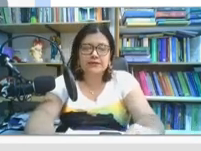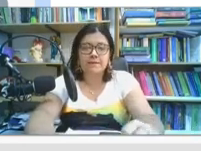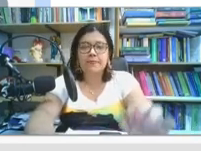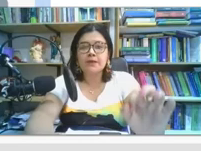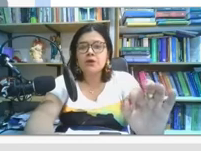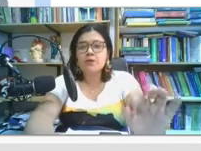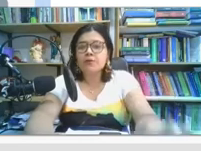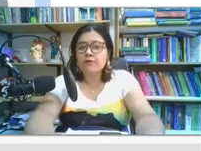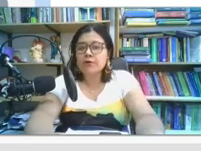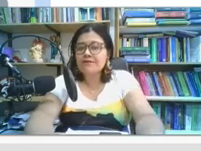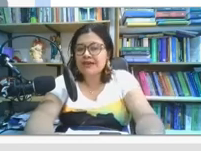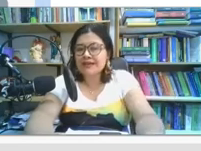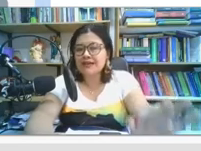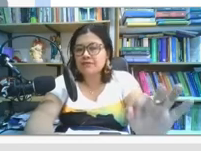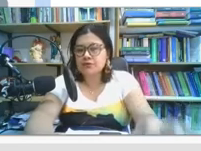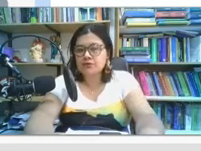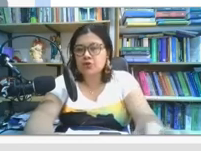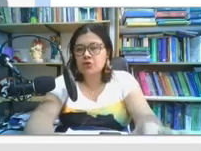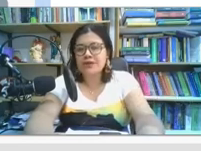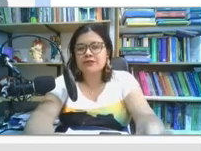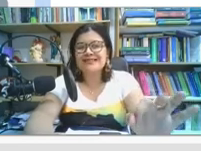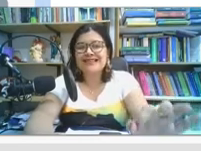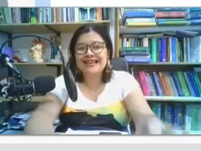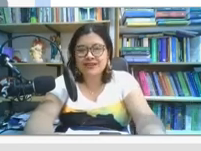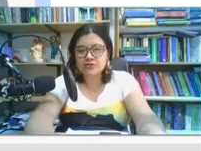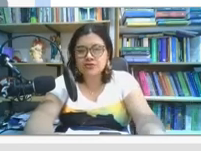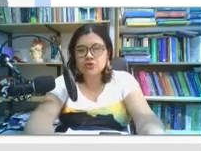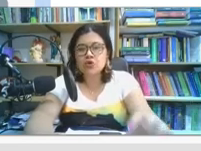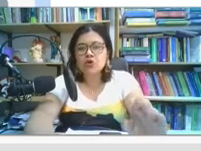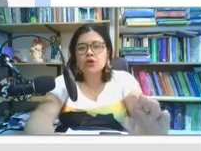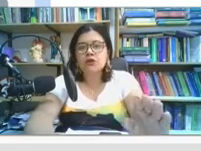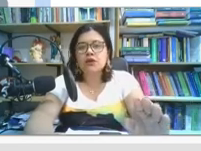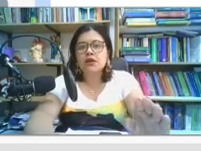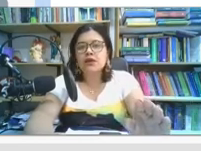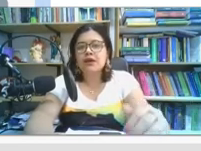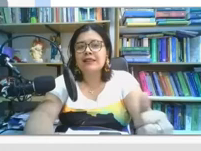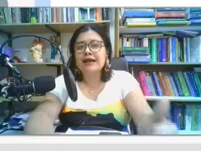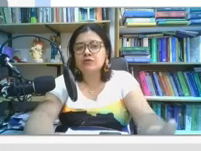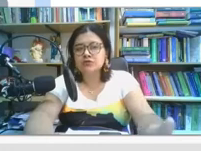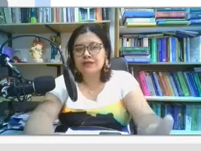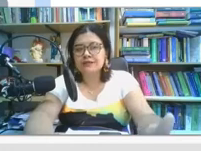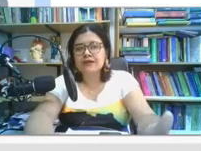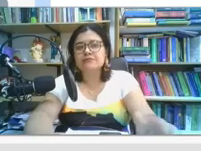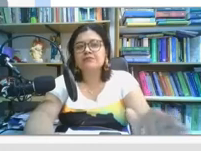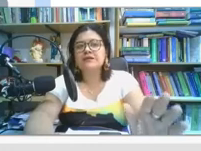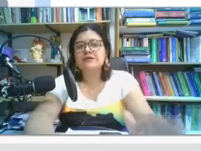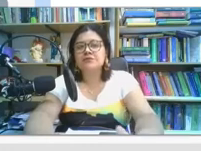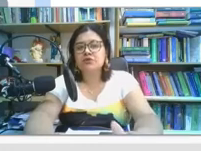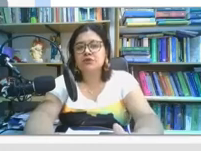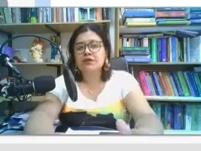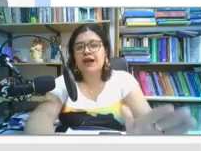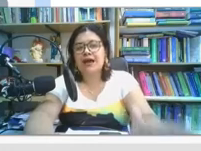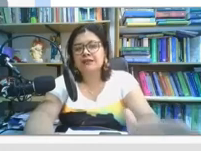que voy a hacer por favor verificar que la información de los documentos indicados en la constancia de